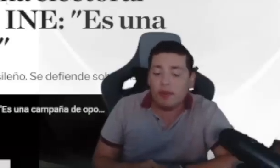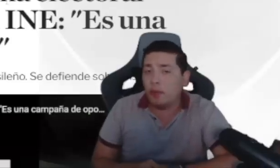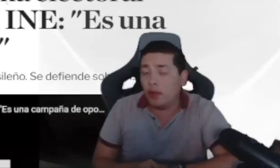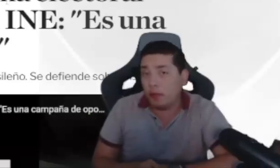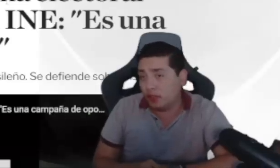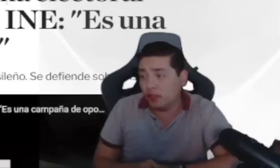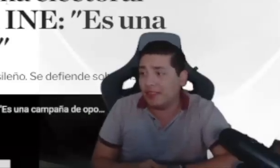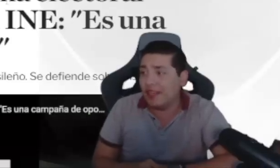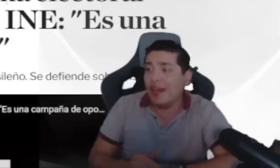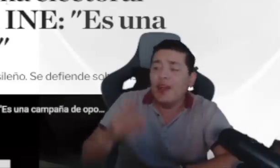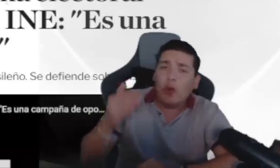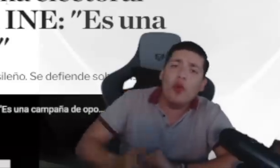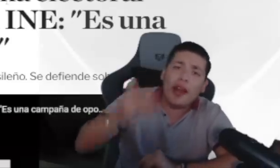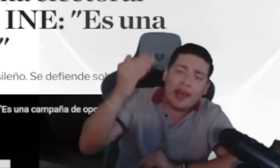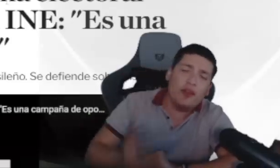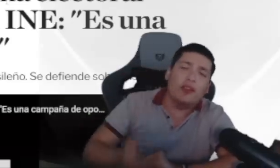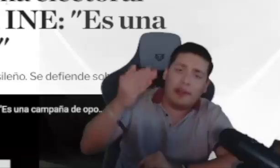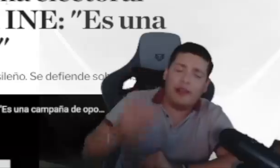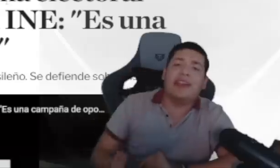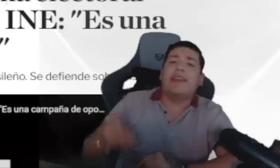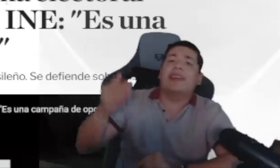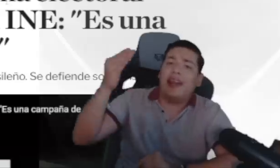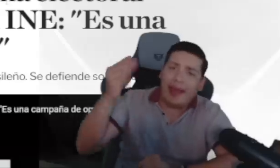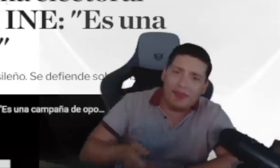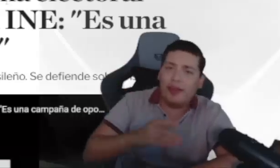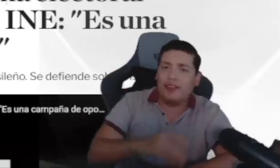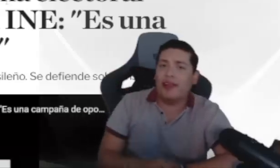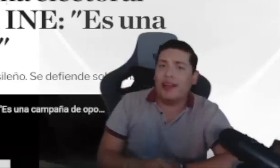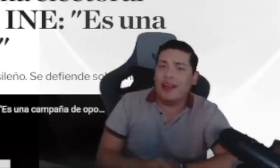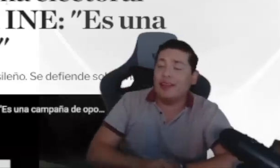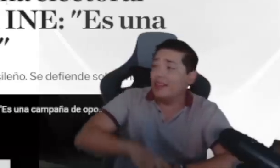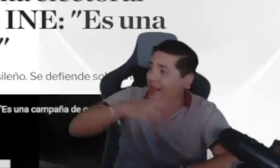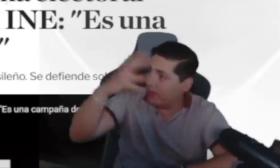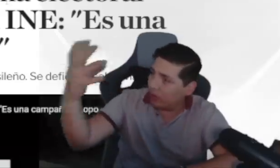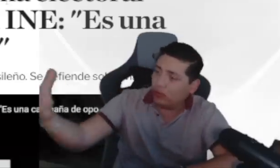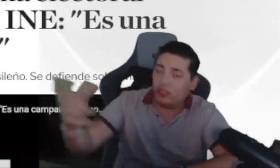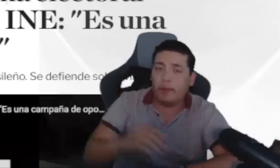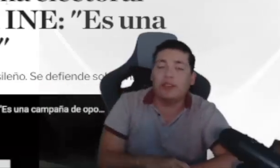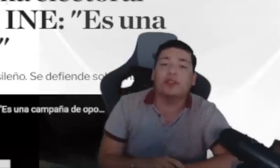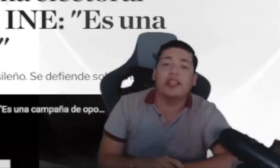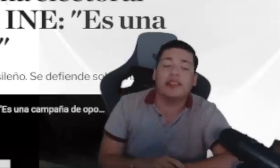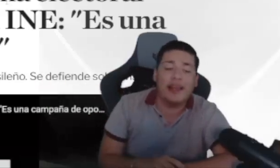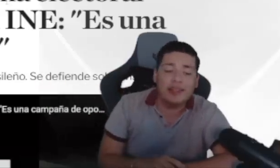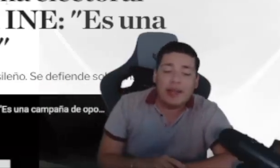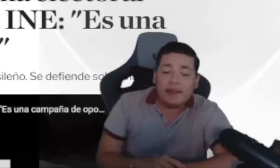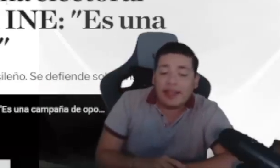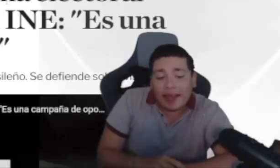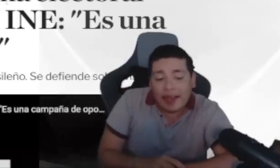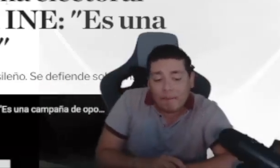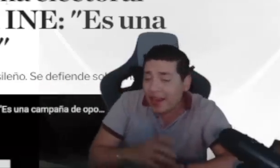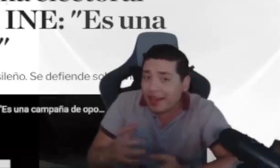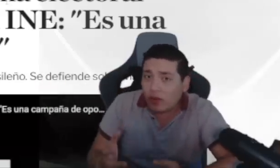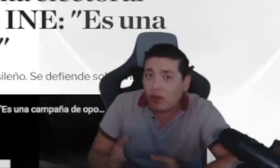la oposición mezquina, una y otra vez ha declarado en las mañaneras y en otros espacios de interés de